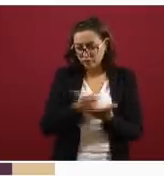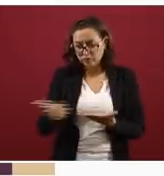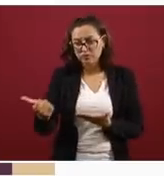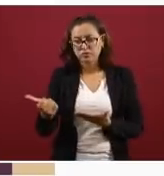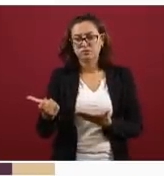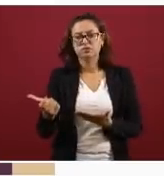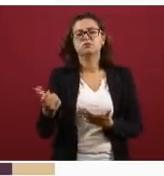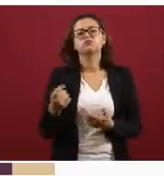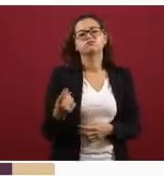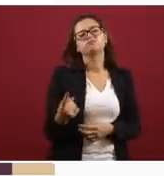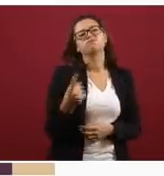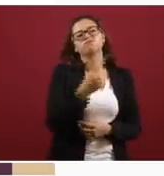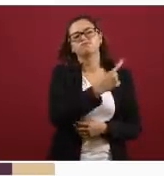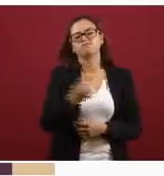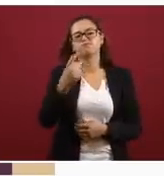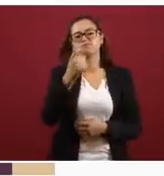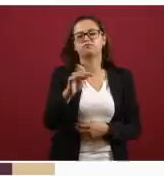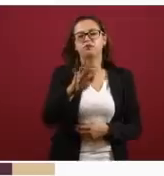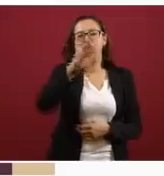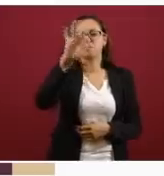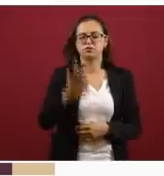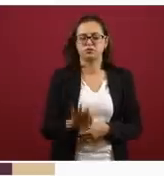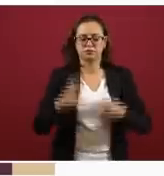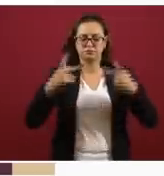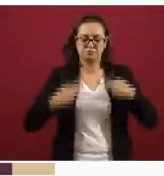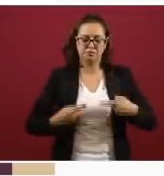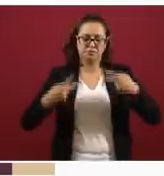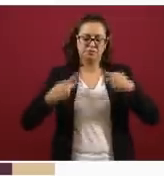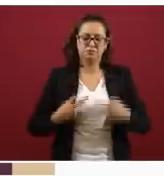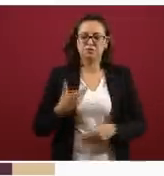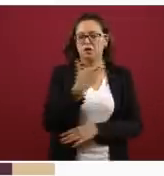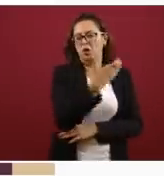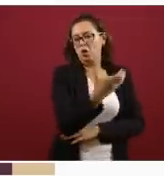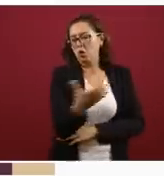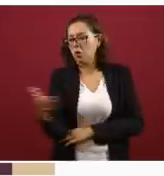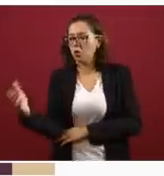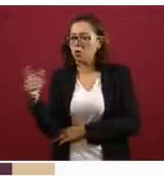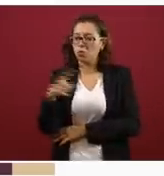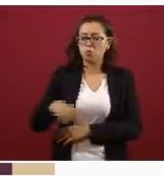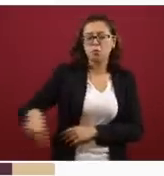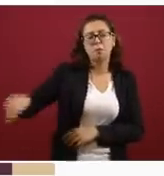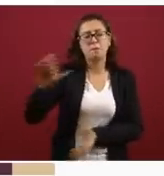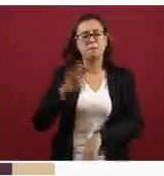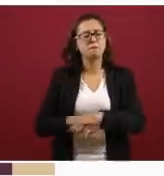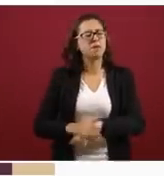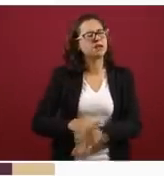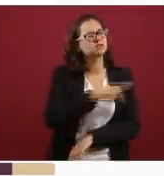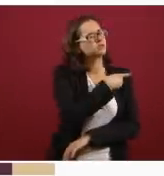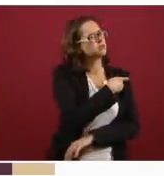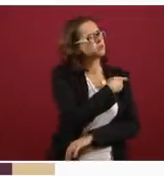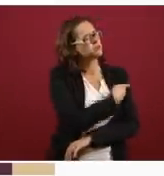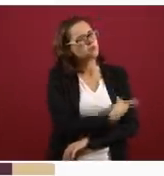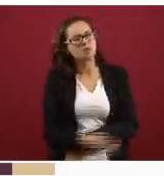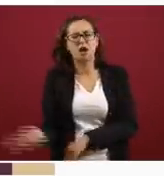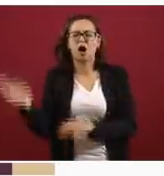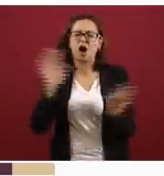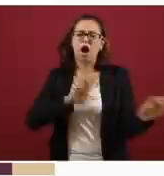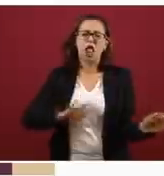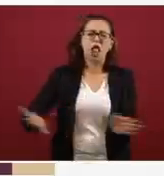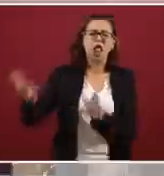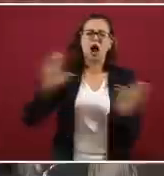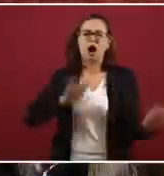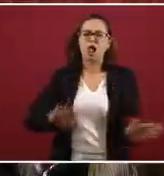al 100% de los campesinos más olvidados del país, al